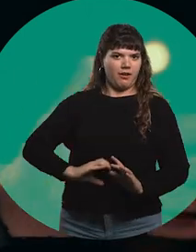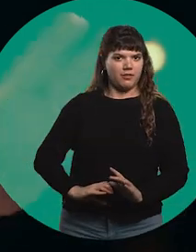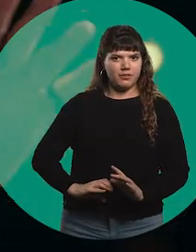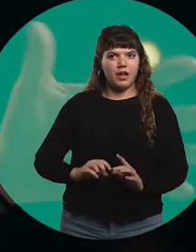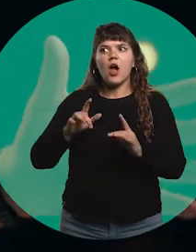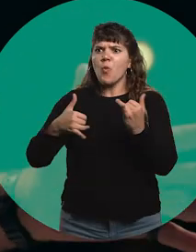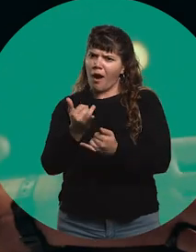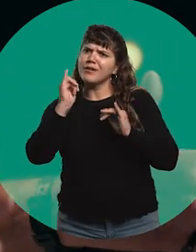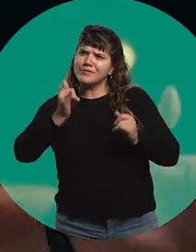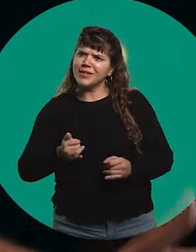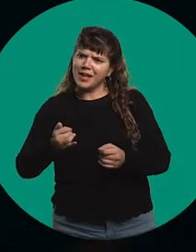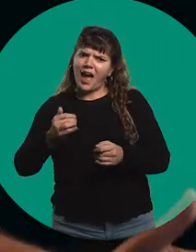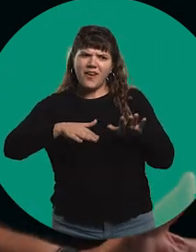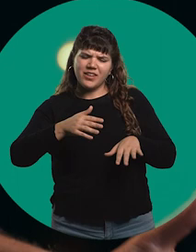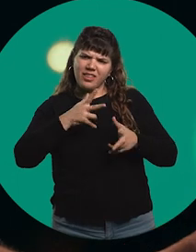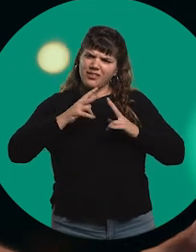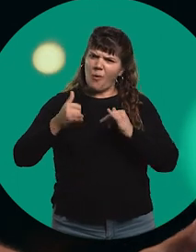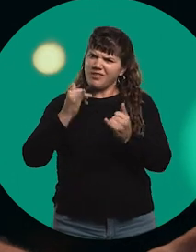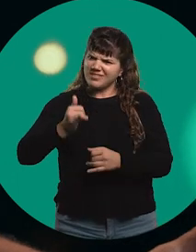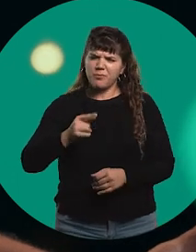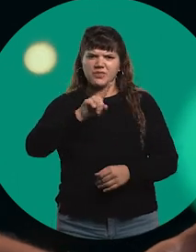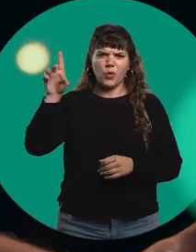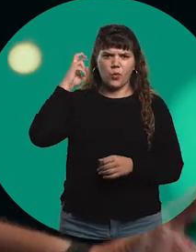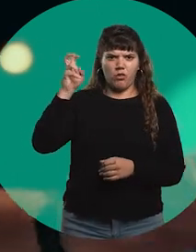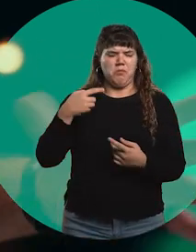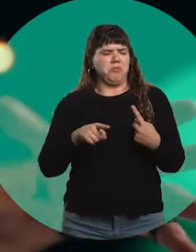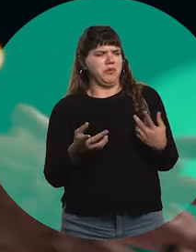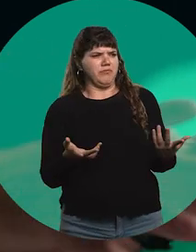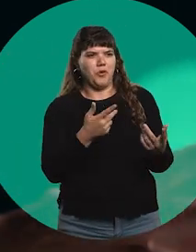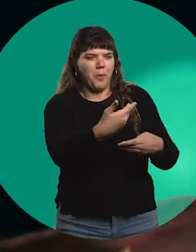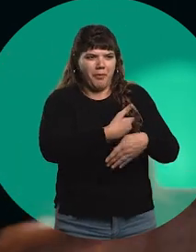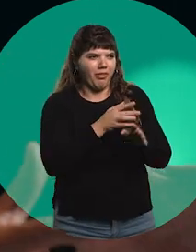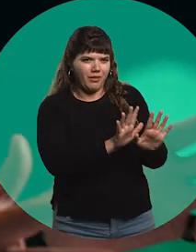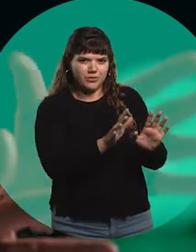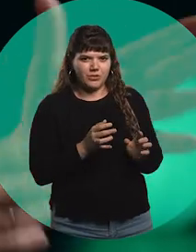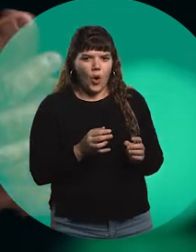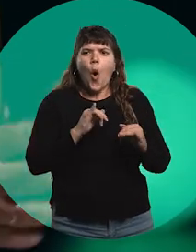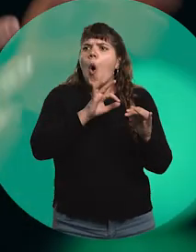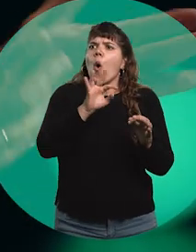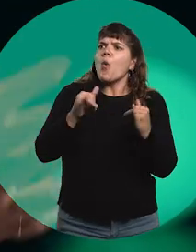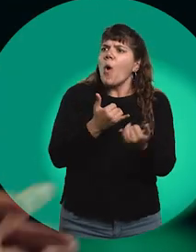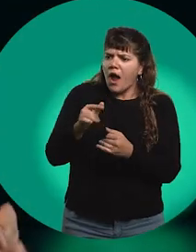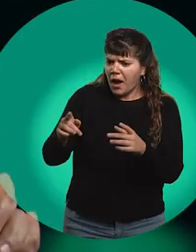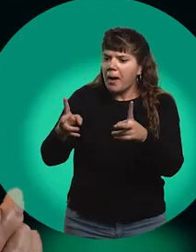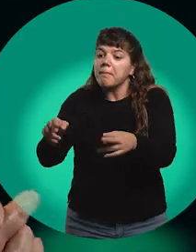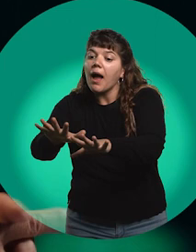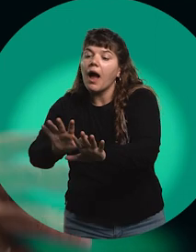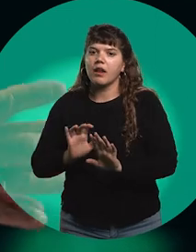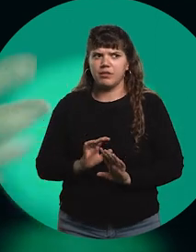Hay muchos que jueguen, pero sin hacer ruido. No me piensas eso. Jueguen, pero en este pedacito. Los juegos tienen